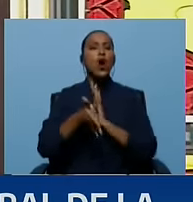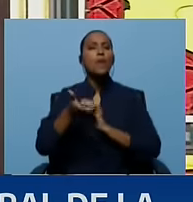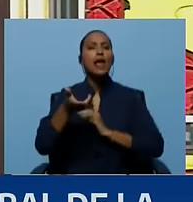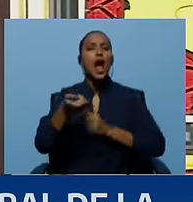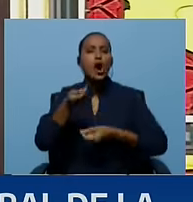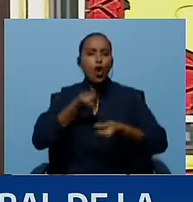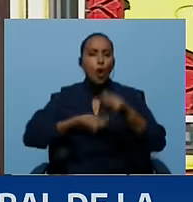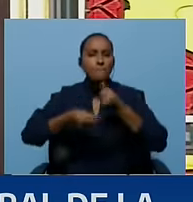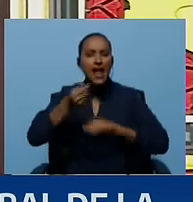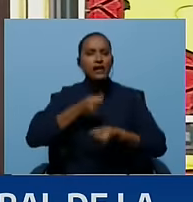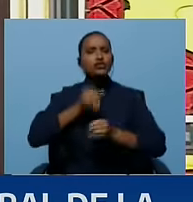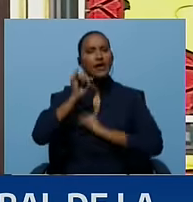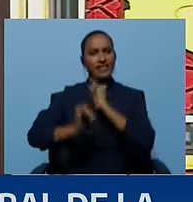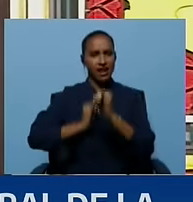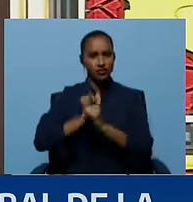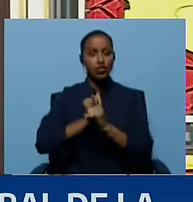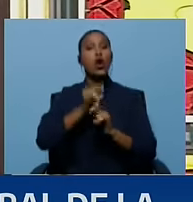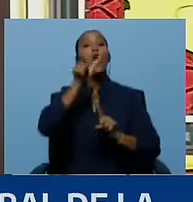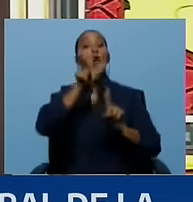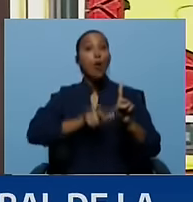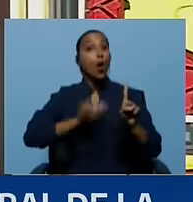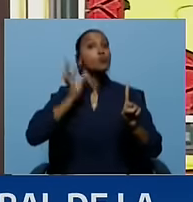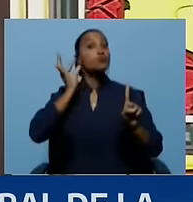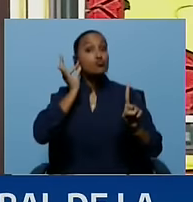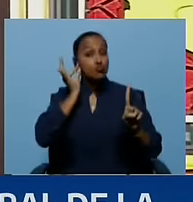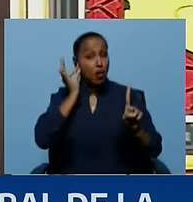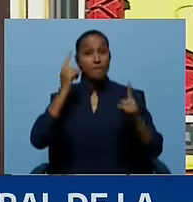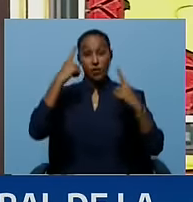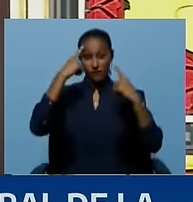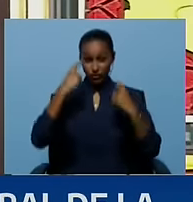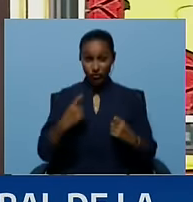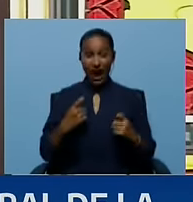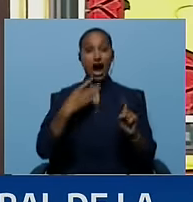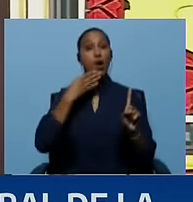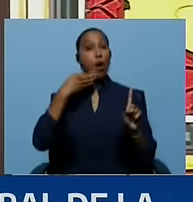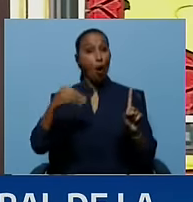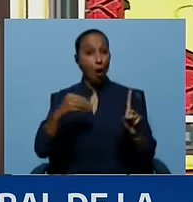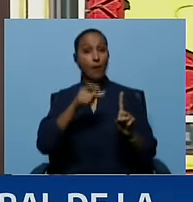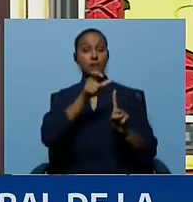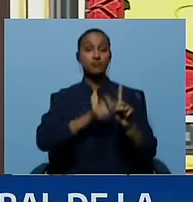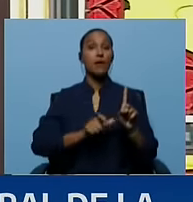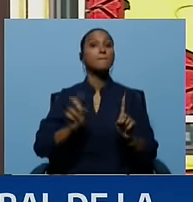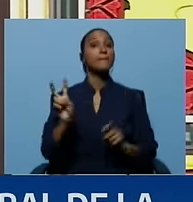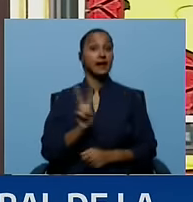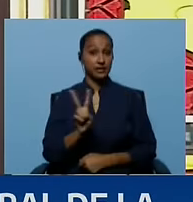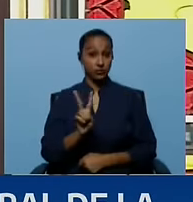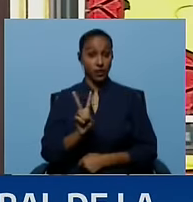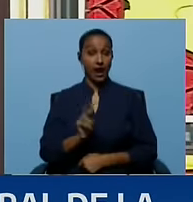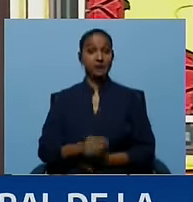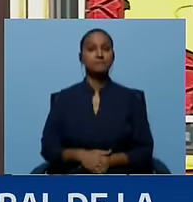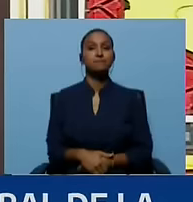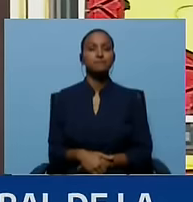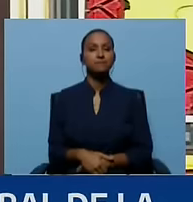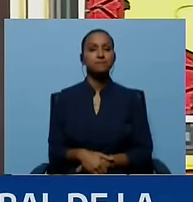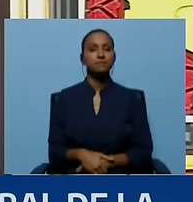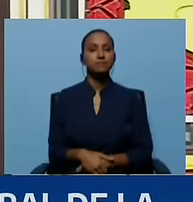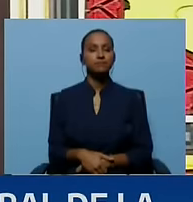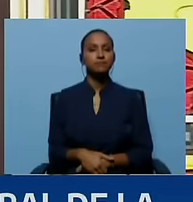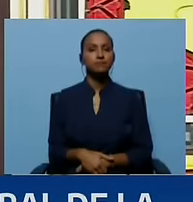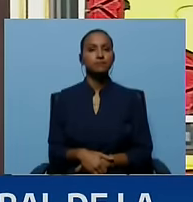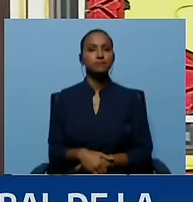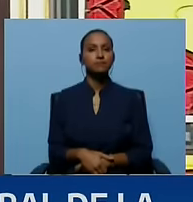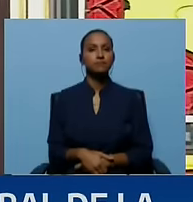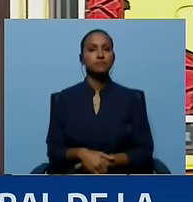profesional venezolana de gran honestidad, gran capacidad. Se trata de la licenciada Anabel